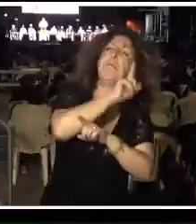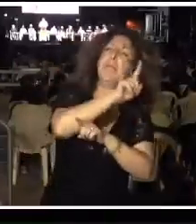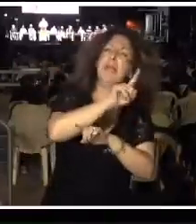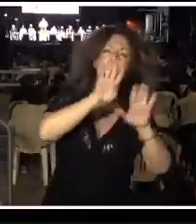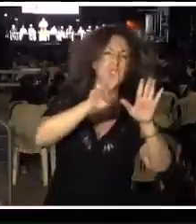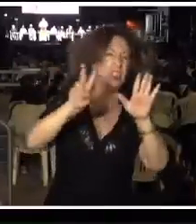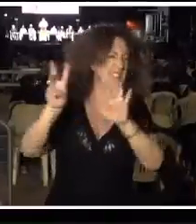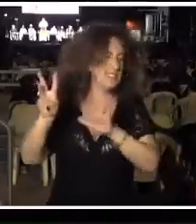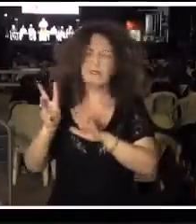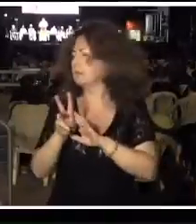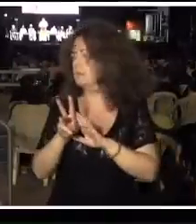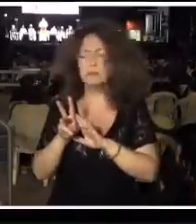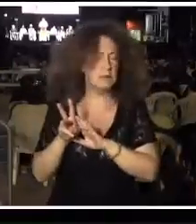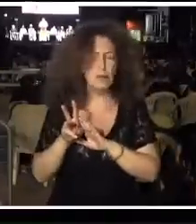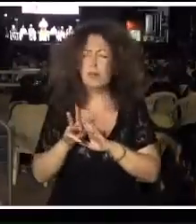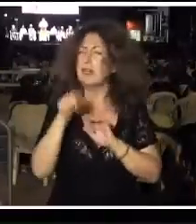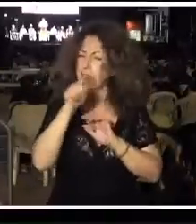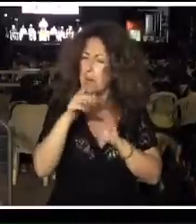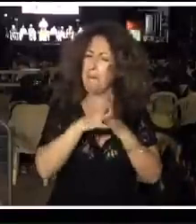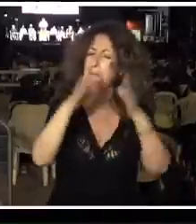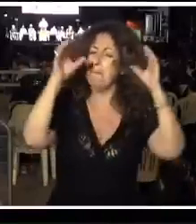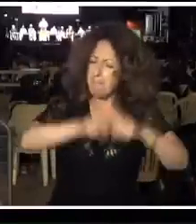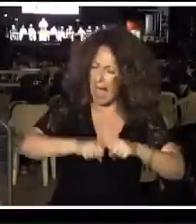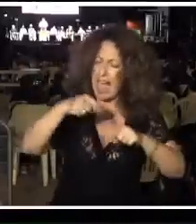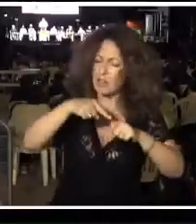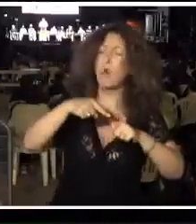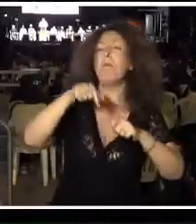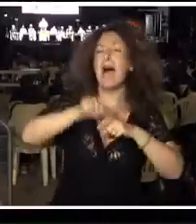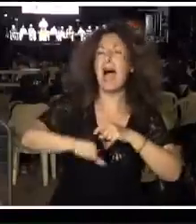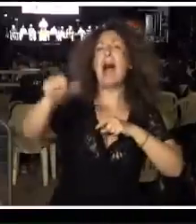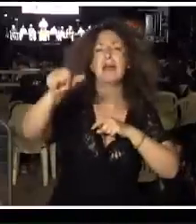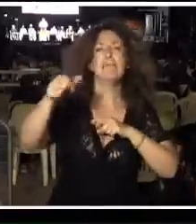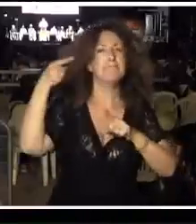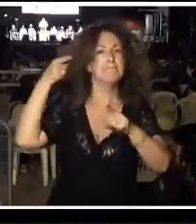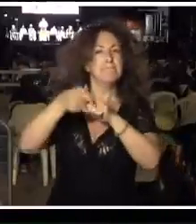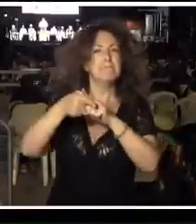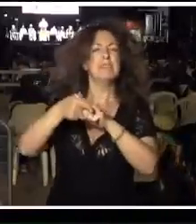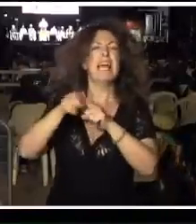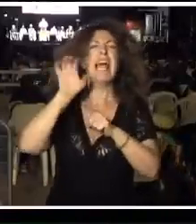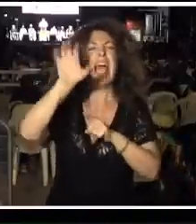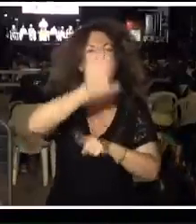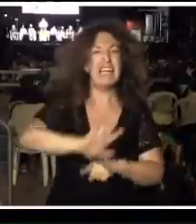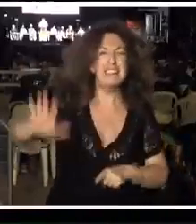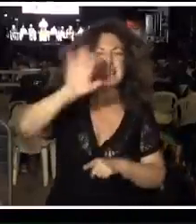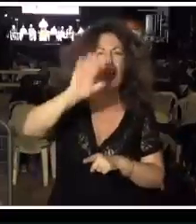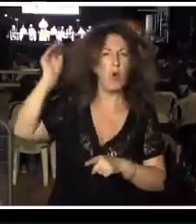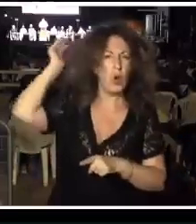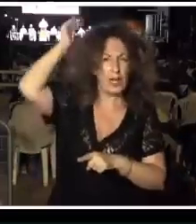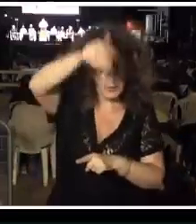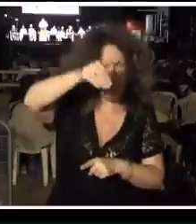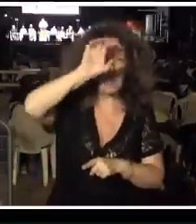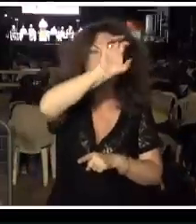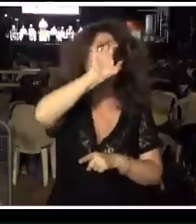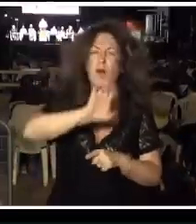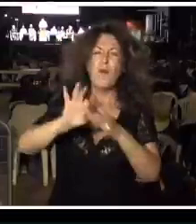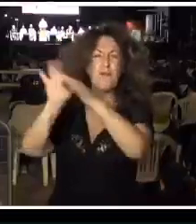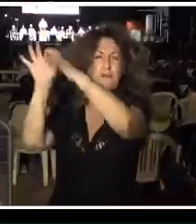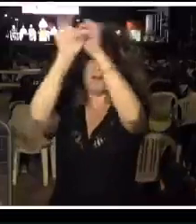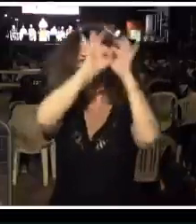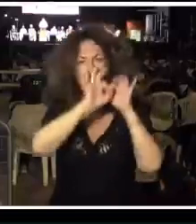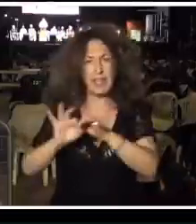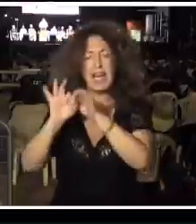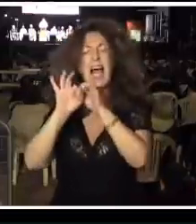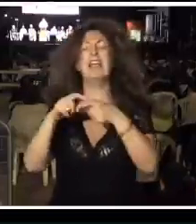1978, que permita avanzar hacia un Estado republicano, federal y solidario, que